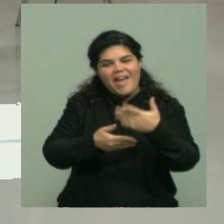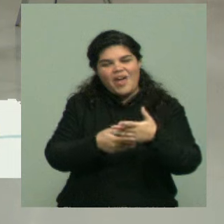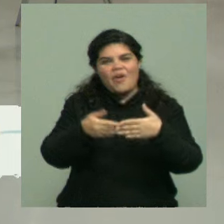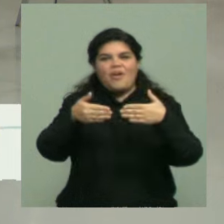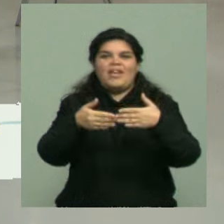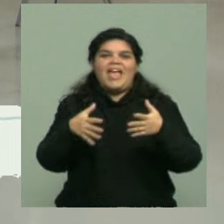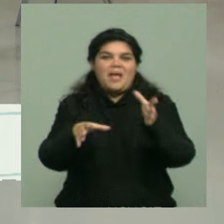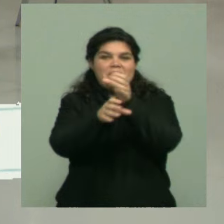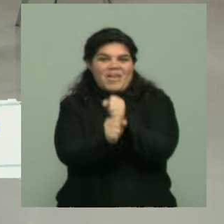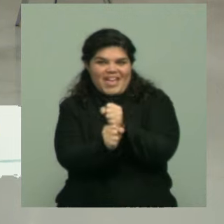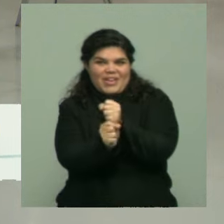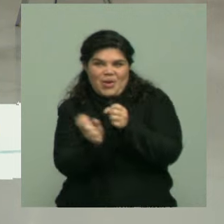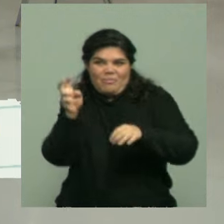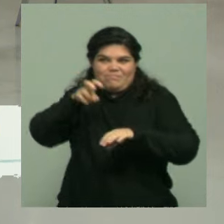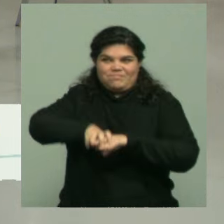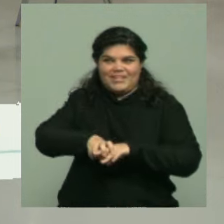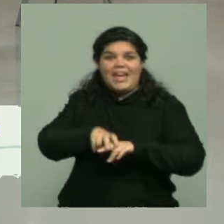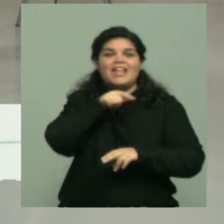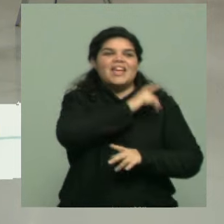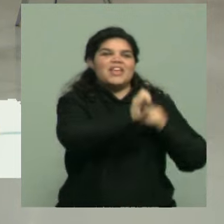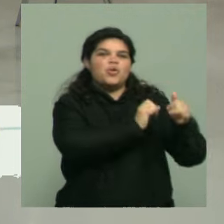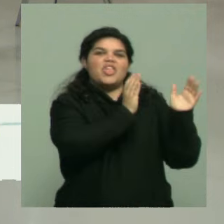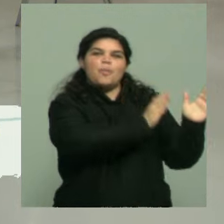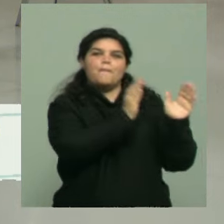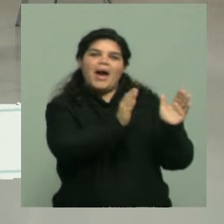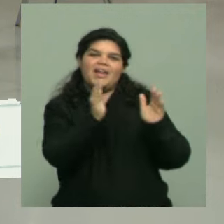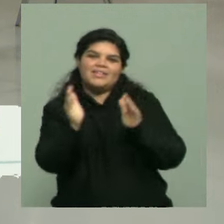micro. Te cuento escenas de la película. Del micro.